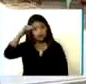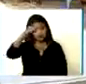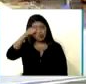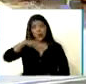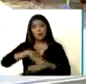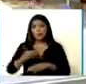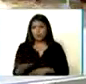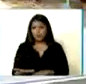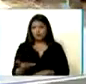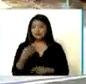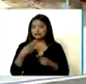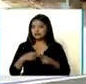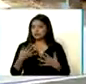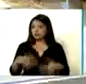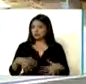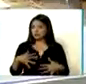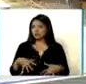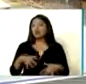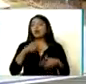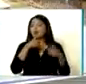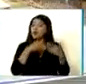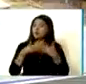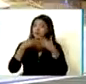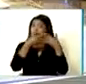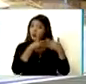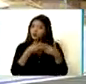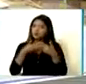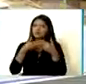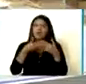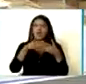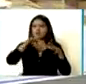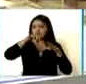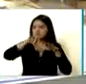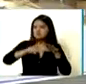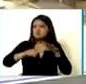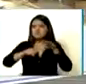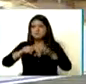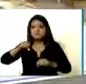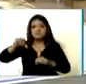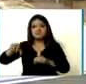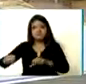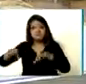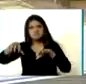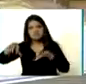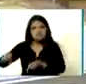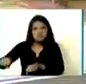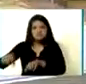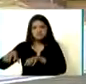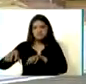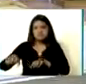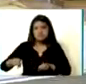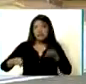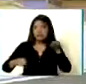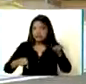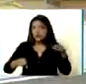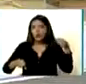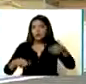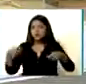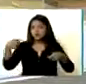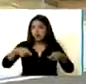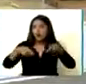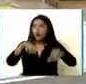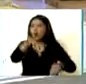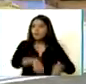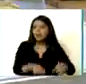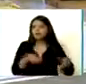es risible pero peligroso. Que sí. Los Estados Unidos, el país que más ha invadido en los últimos siglos, el país que más invierte en armamento militar, el